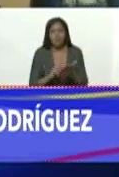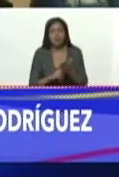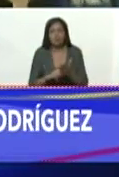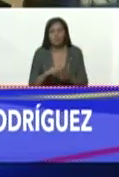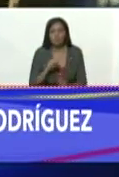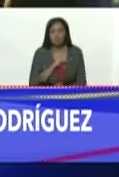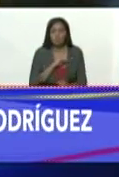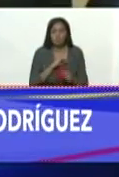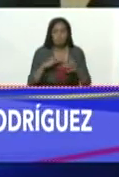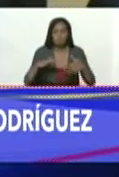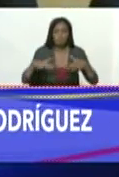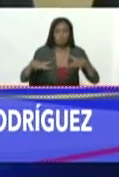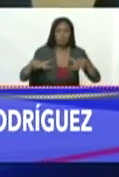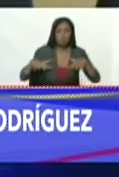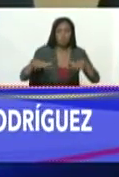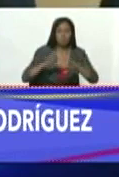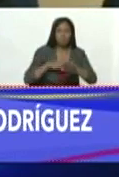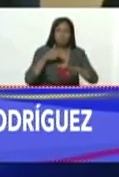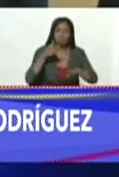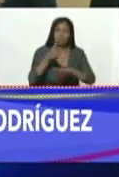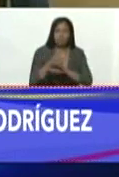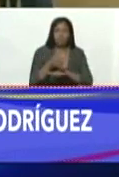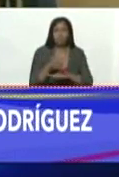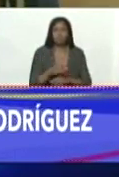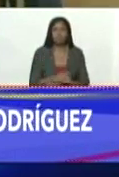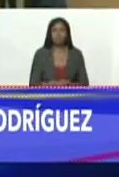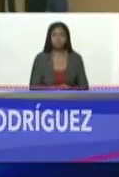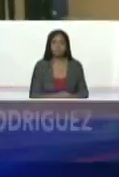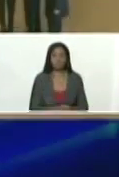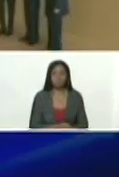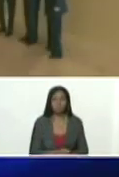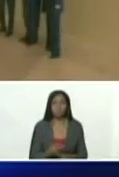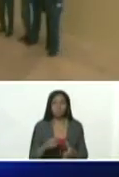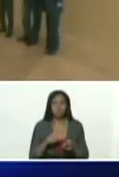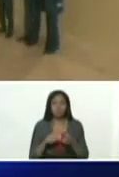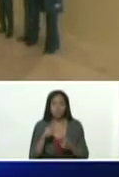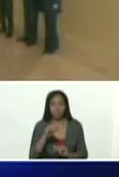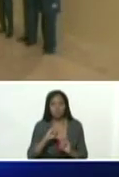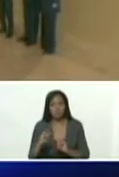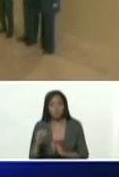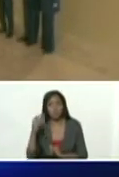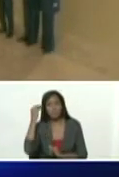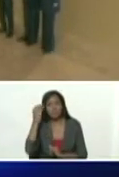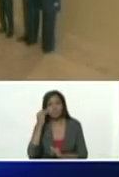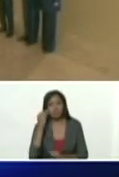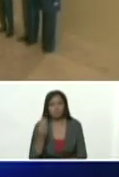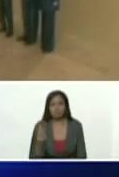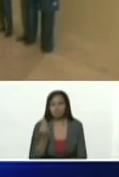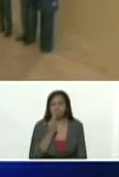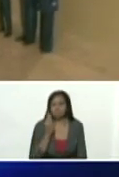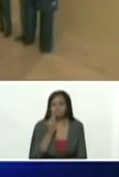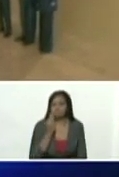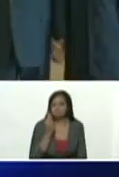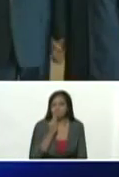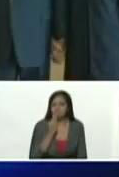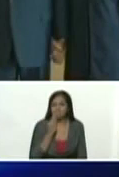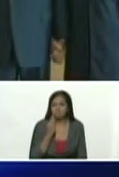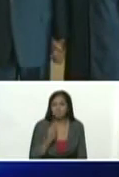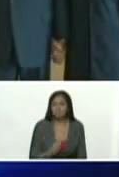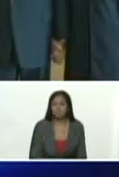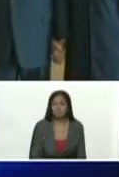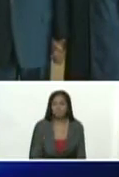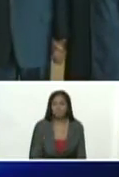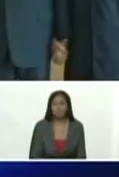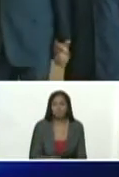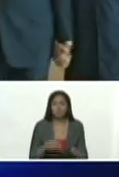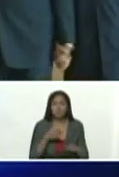Tiemblan. Y allá fuimos. Entonces ellos se plantearon una ridiculez, ¿no? Ellos